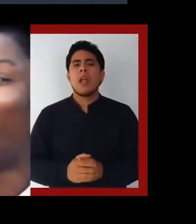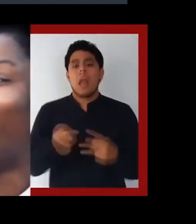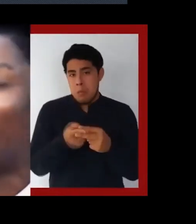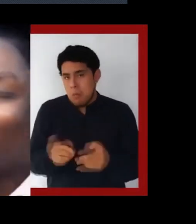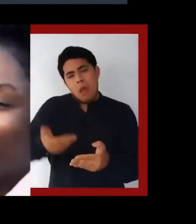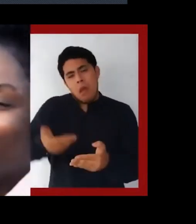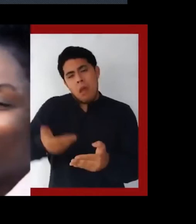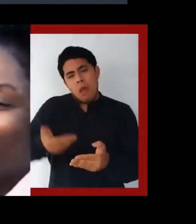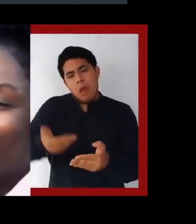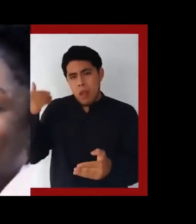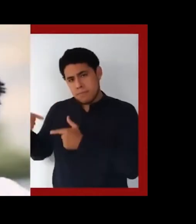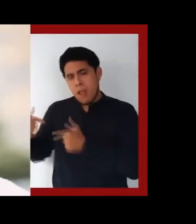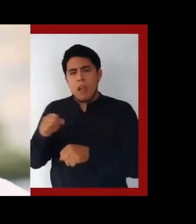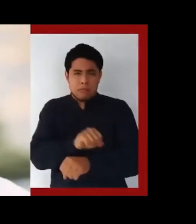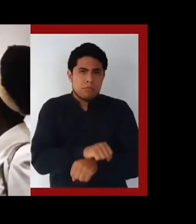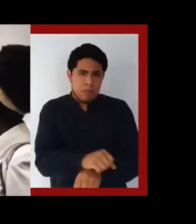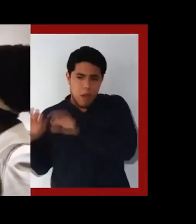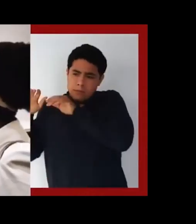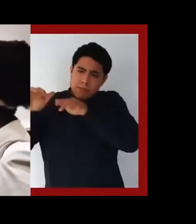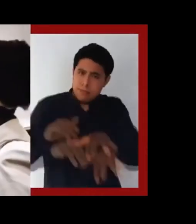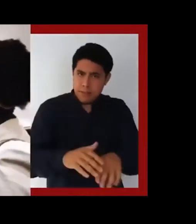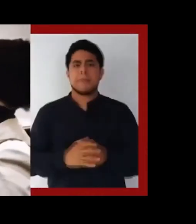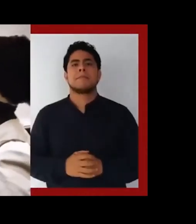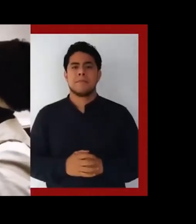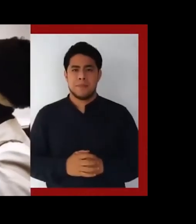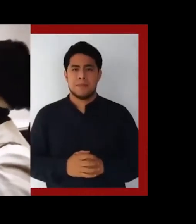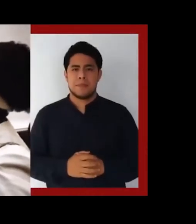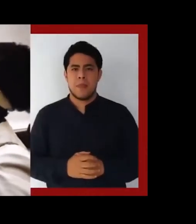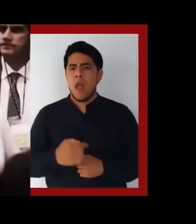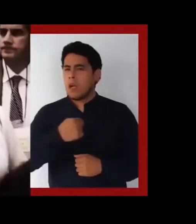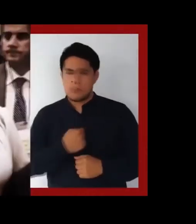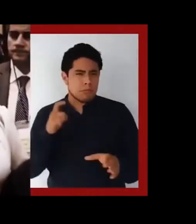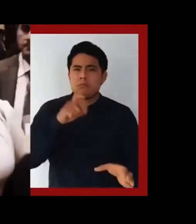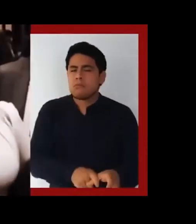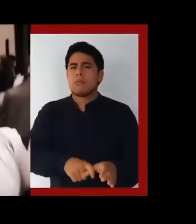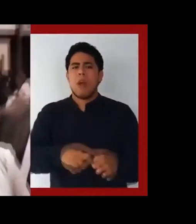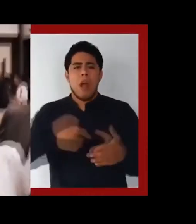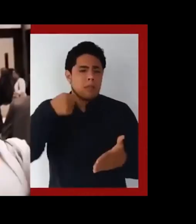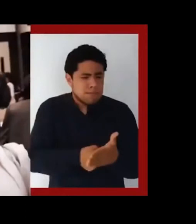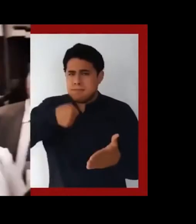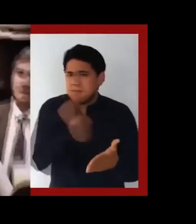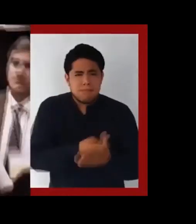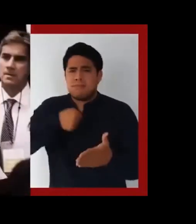en condición de esclavitud. Soy parte de la lucha frente al racismo estructural.